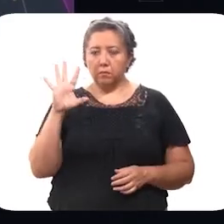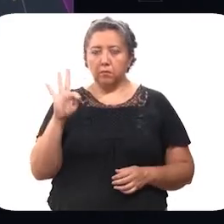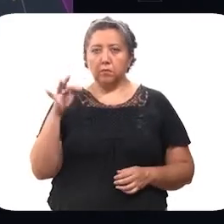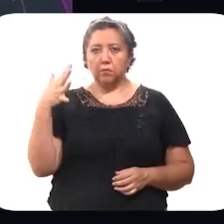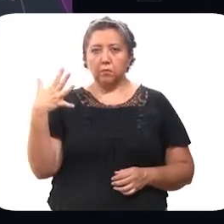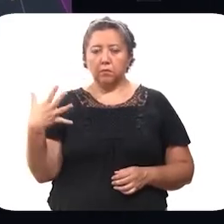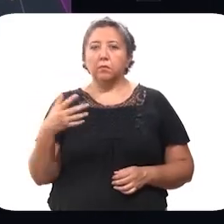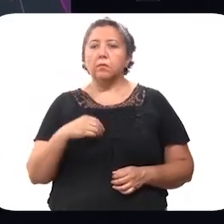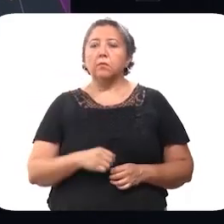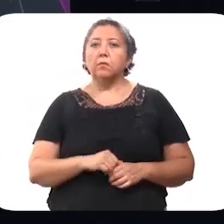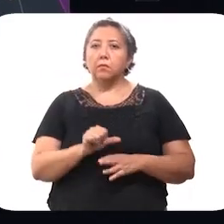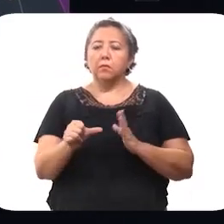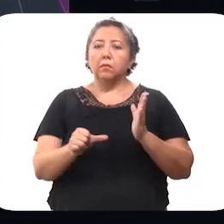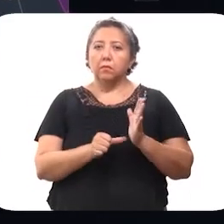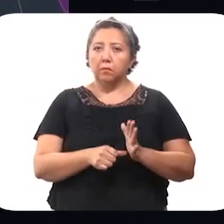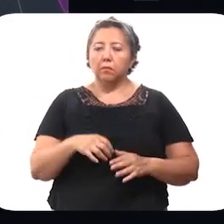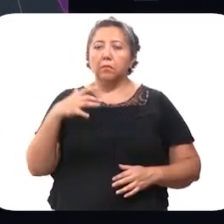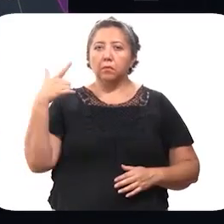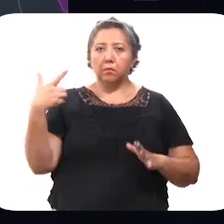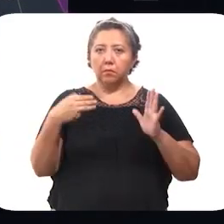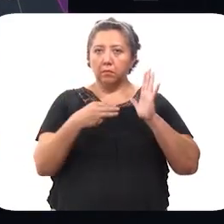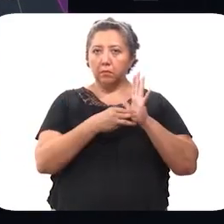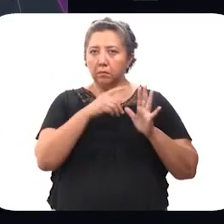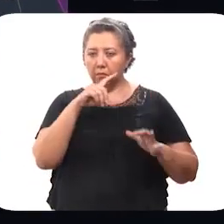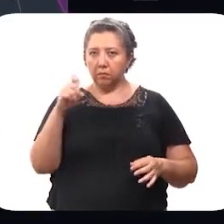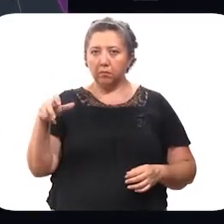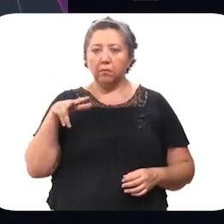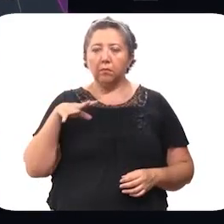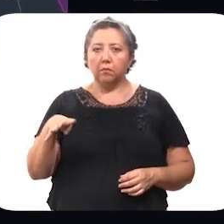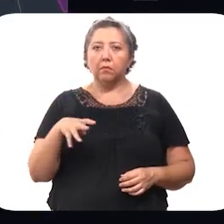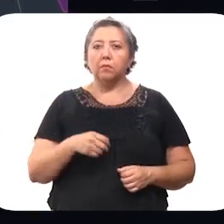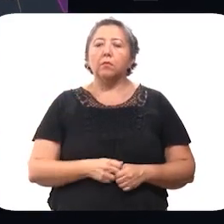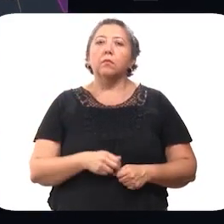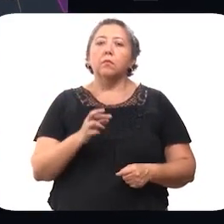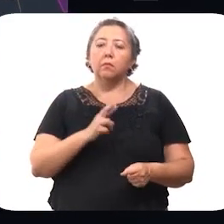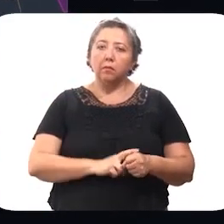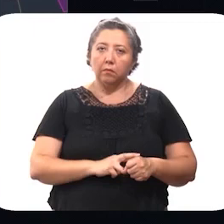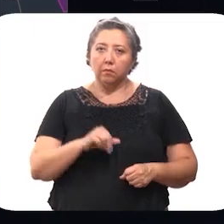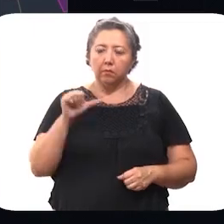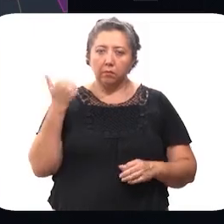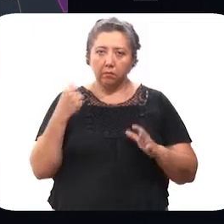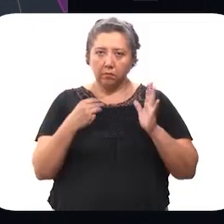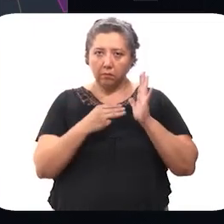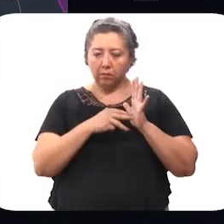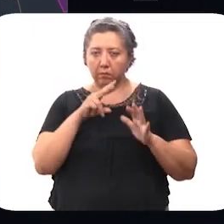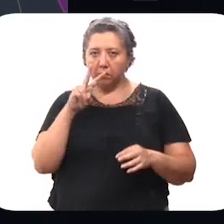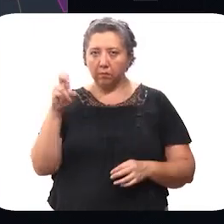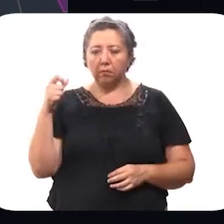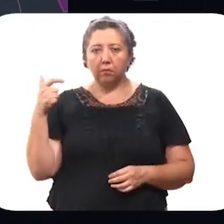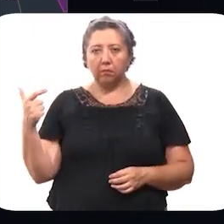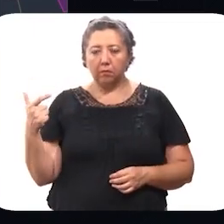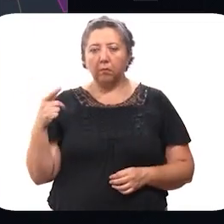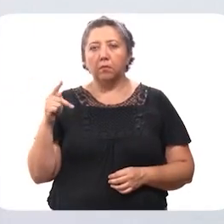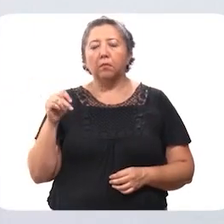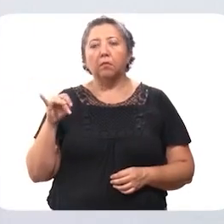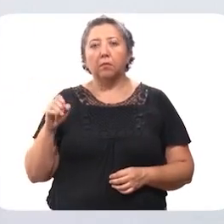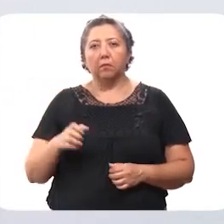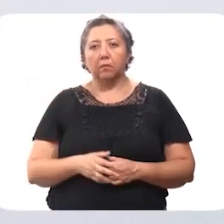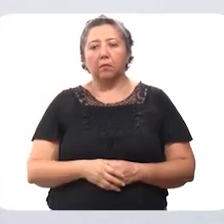4.445 en la zona centro, 7.119 en la zona sur, 11.207 en la zona